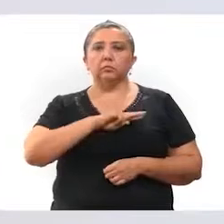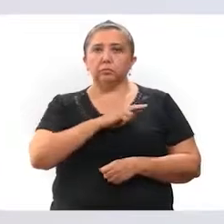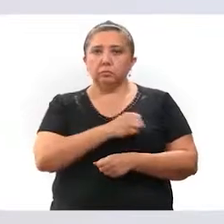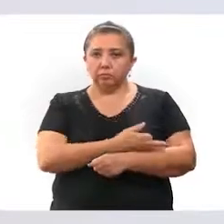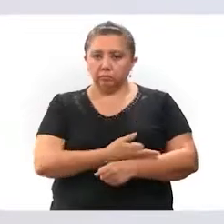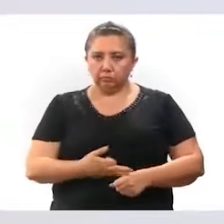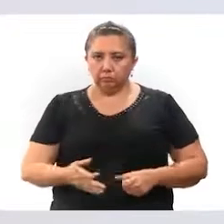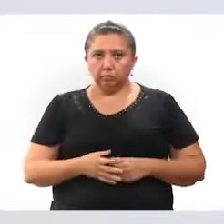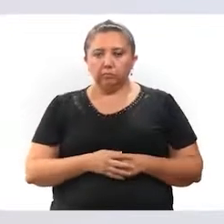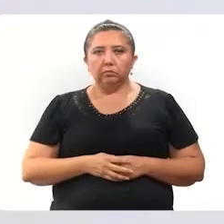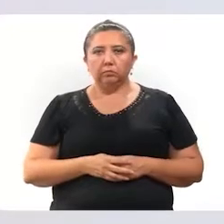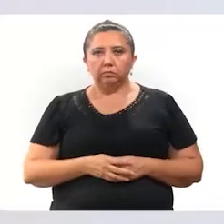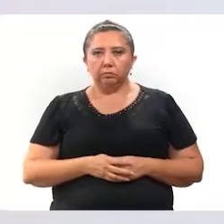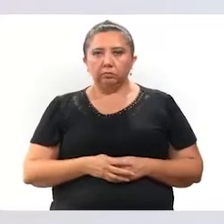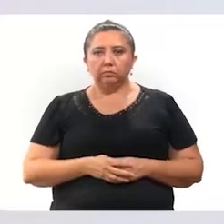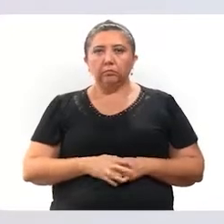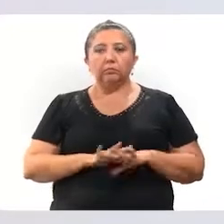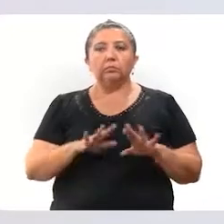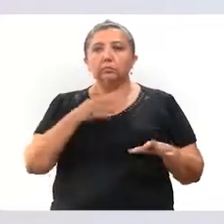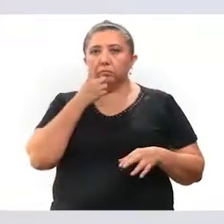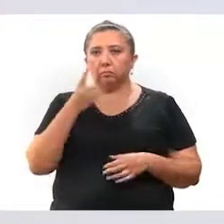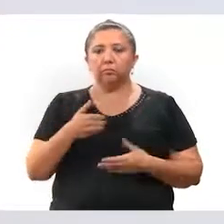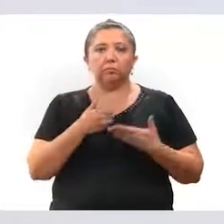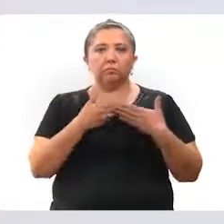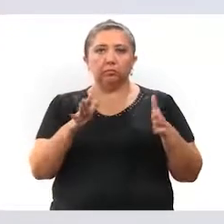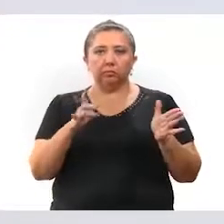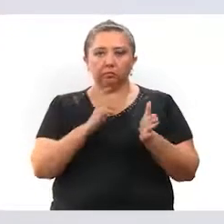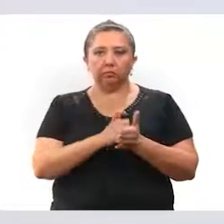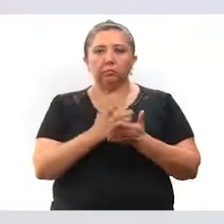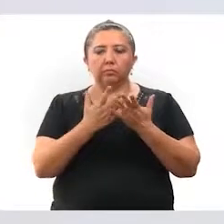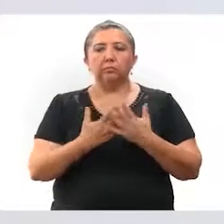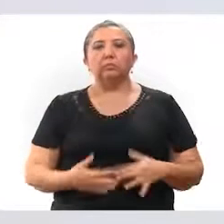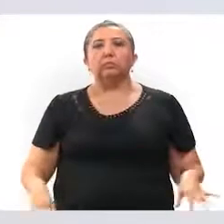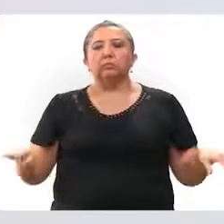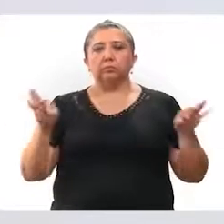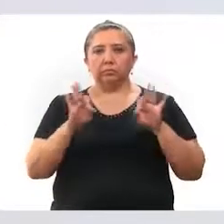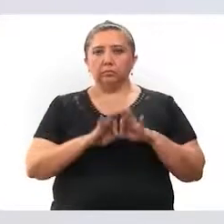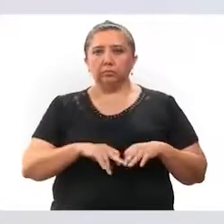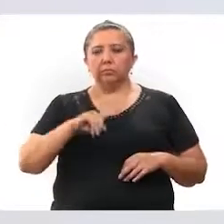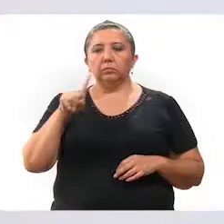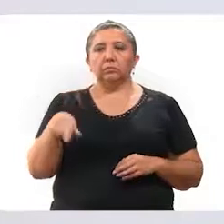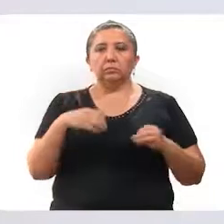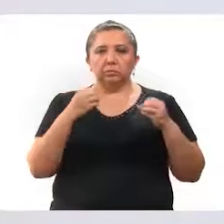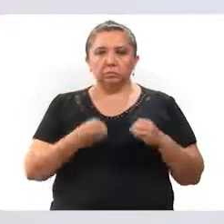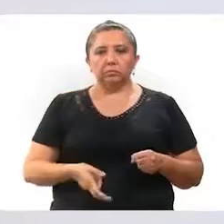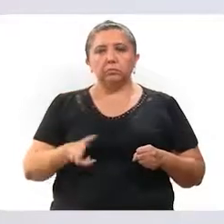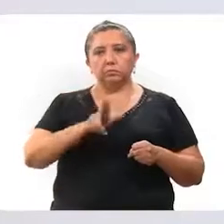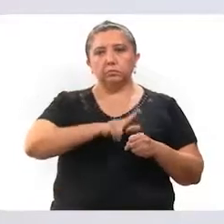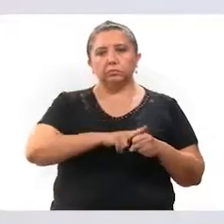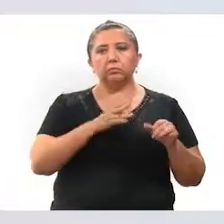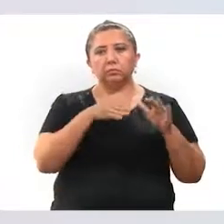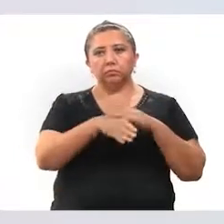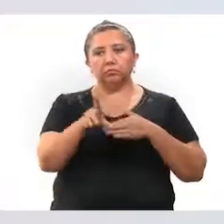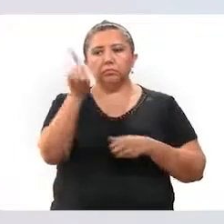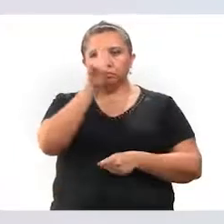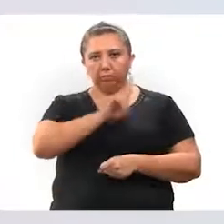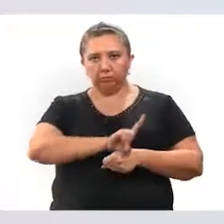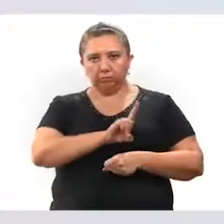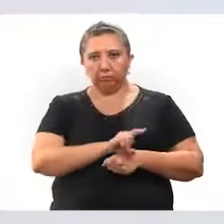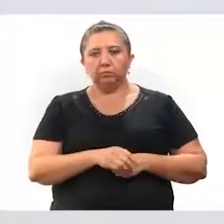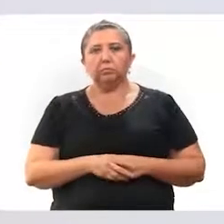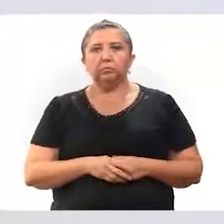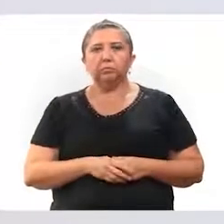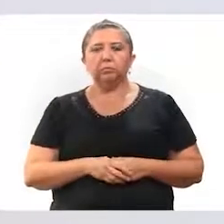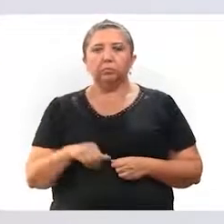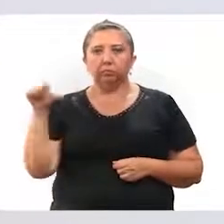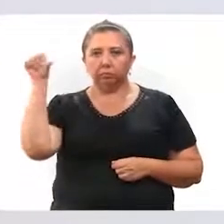familias. Como se ha señalado, en la reapertura económica los datos más importantes son la ocupación hospitalaria y los ingresos